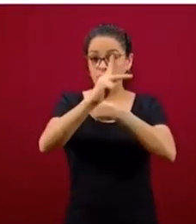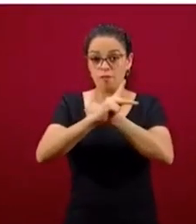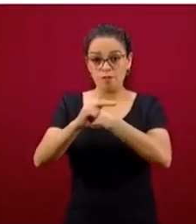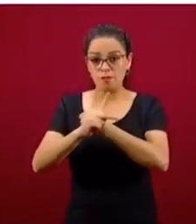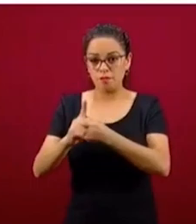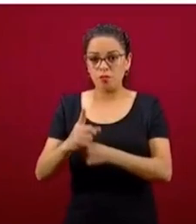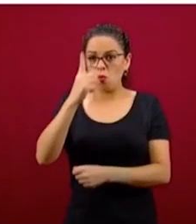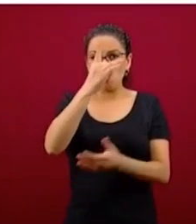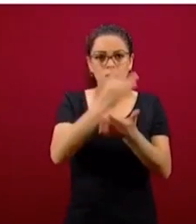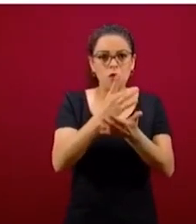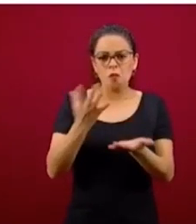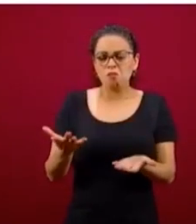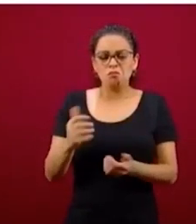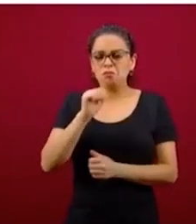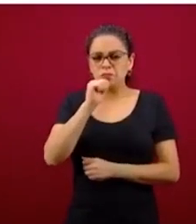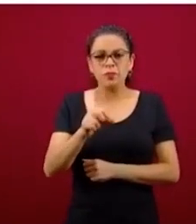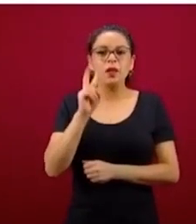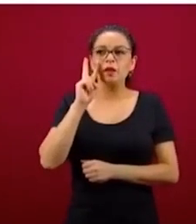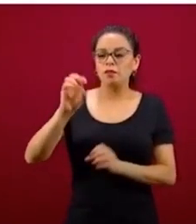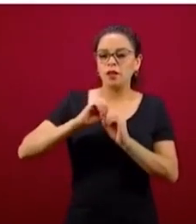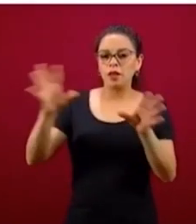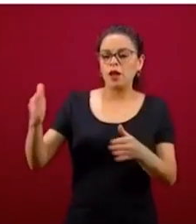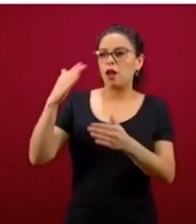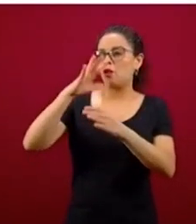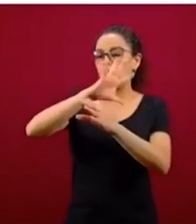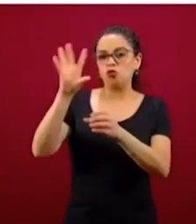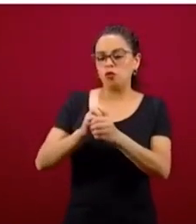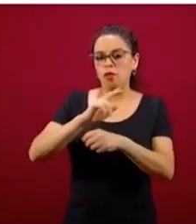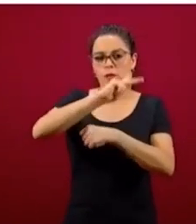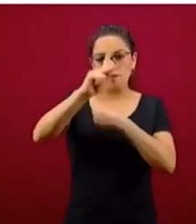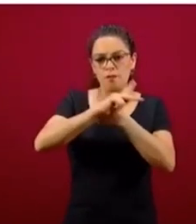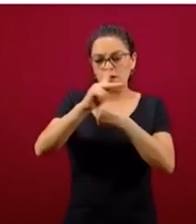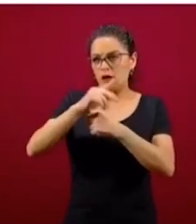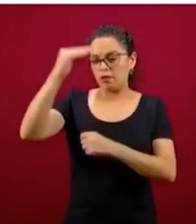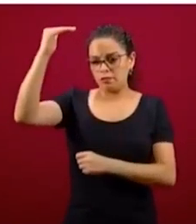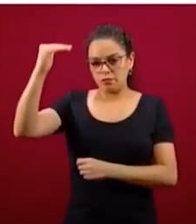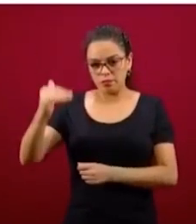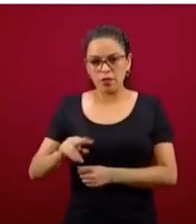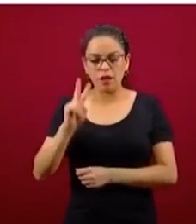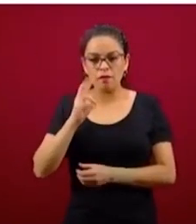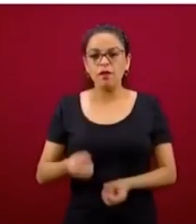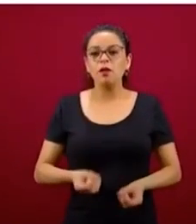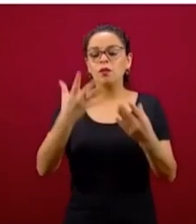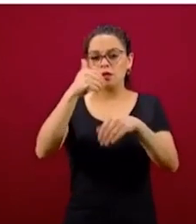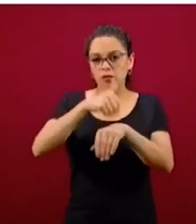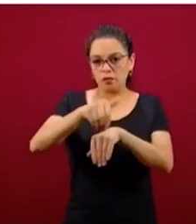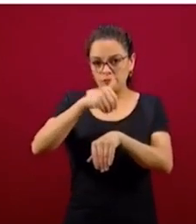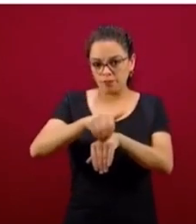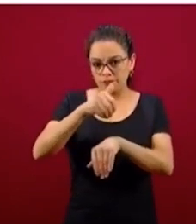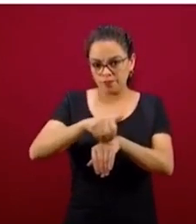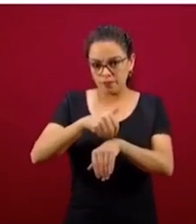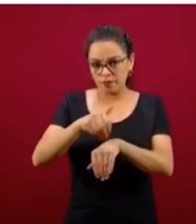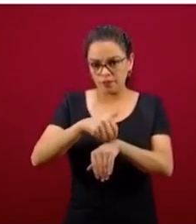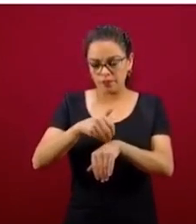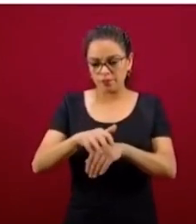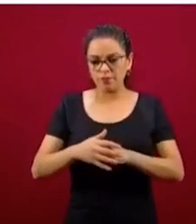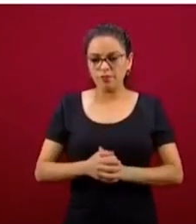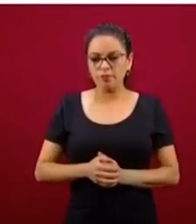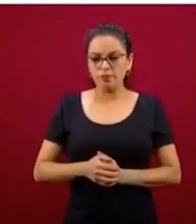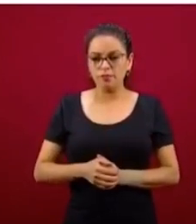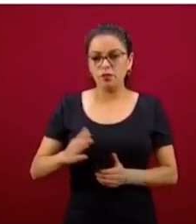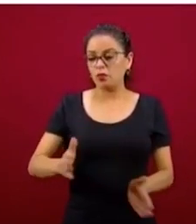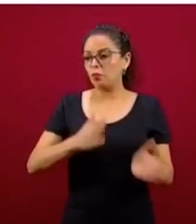particular más o menos son en tanto el número casos esporádicos de este lado